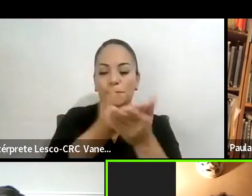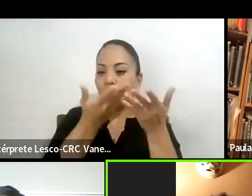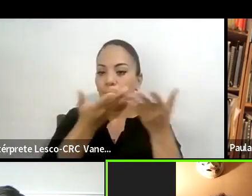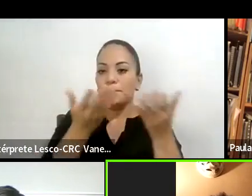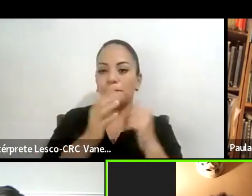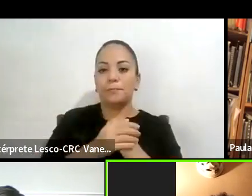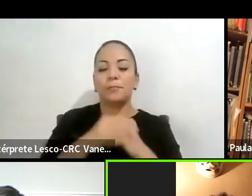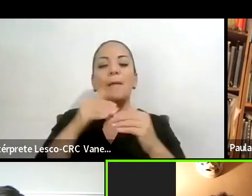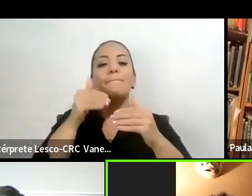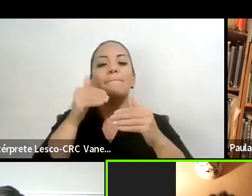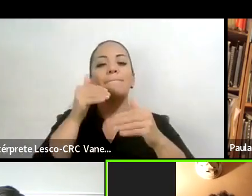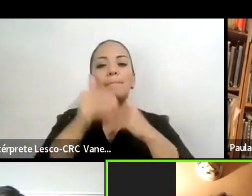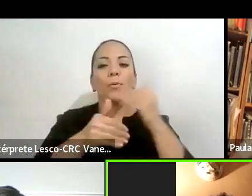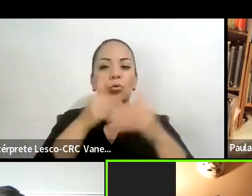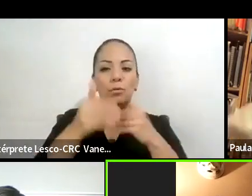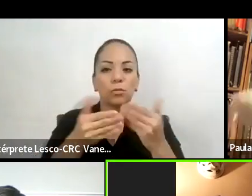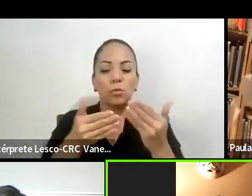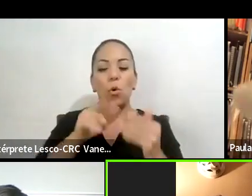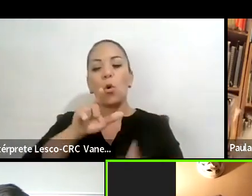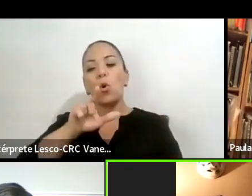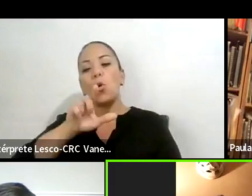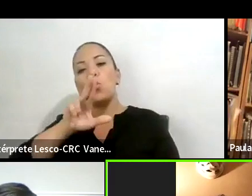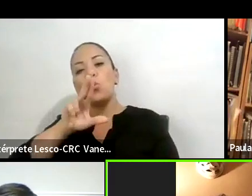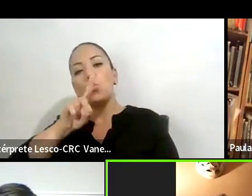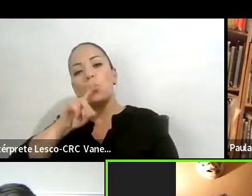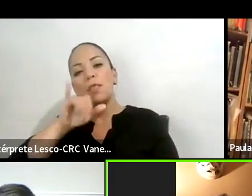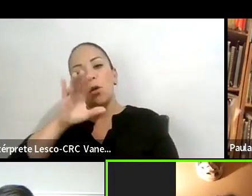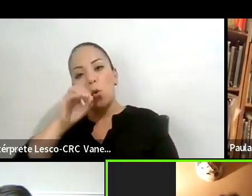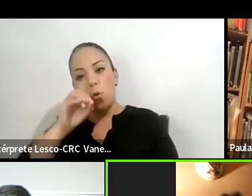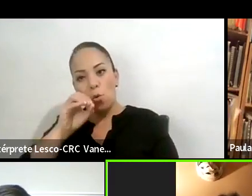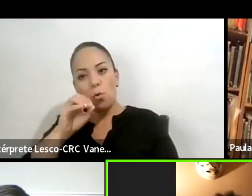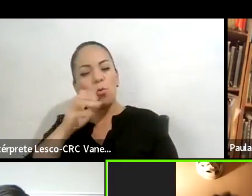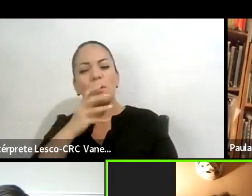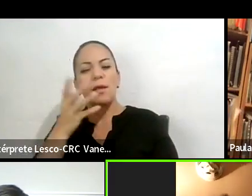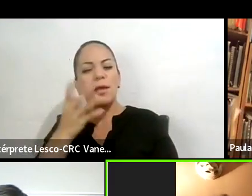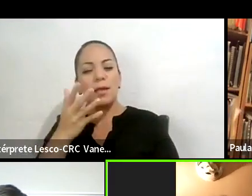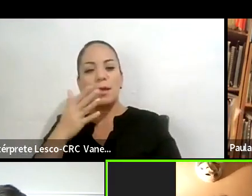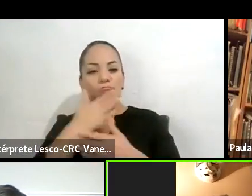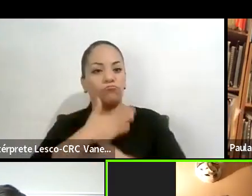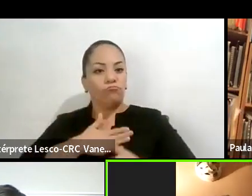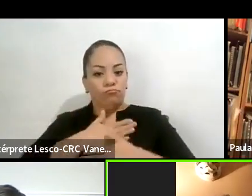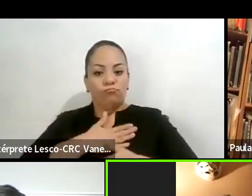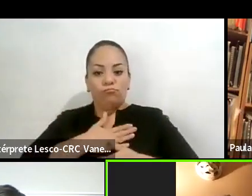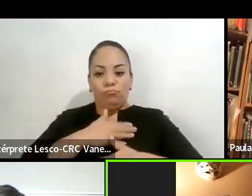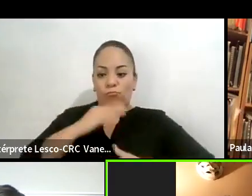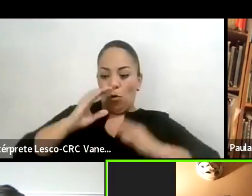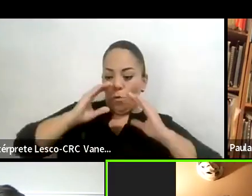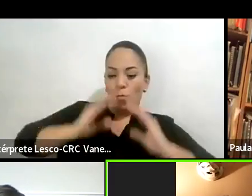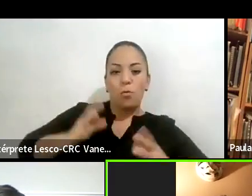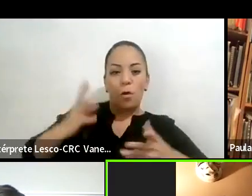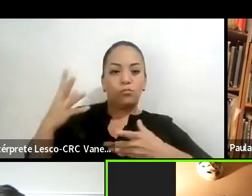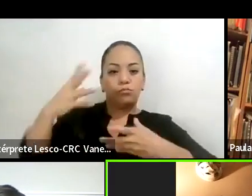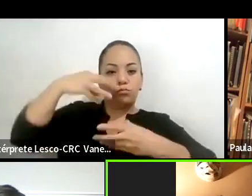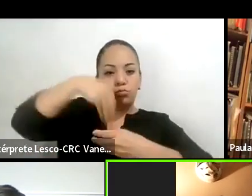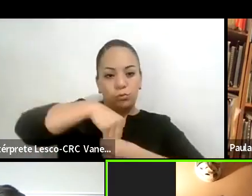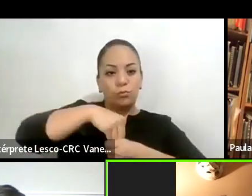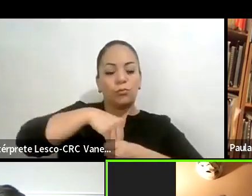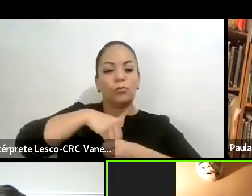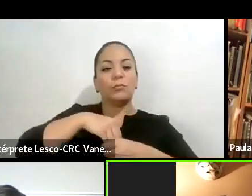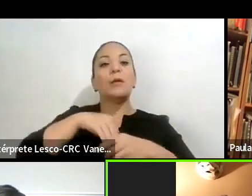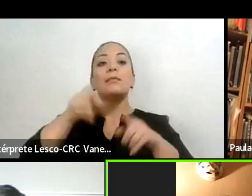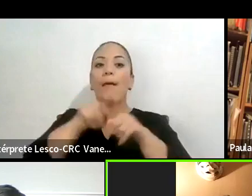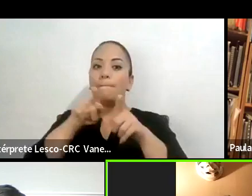un proceso lúdico, de creación corporal, de interacción corporal, de